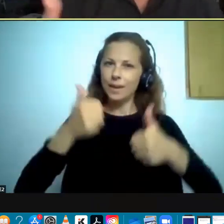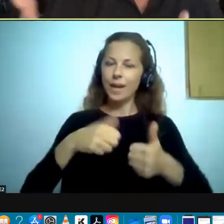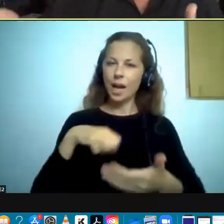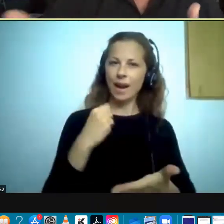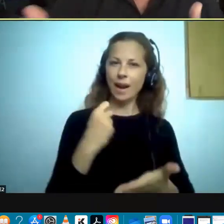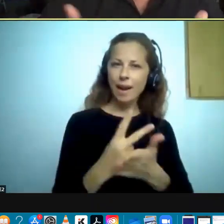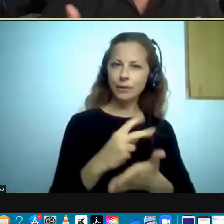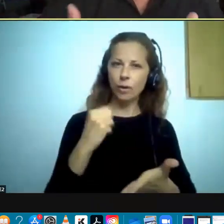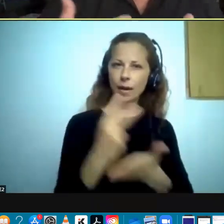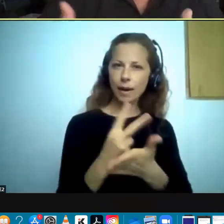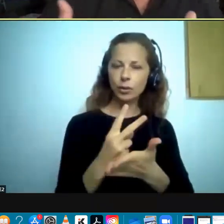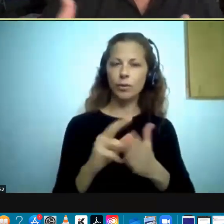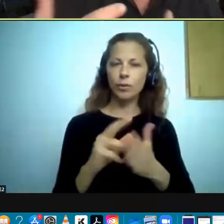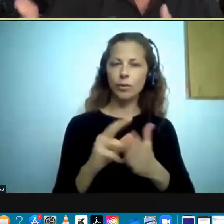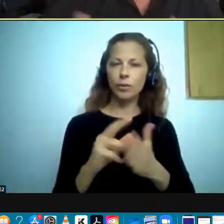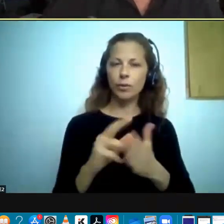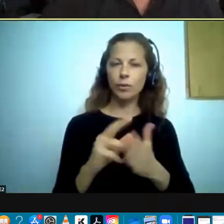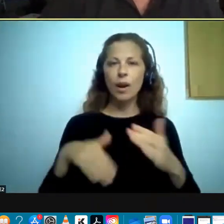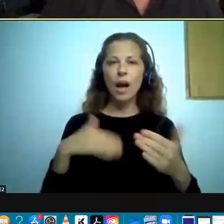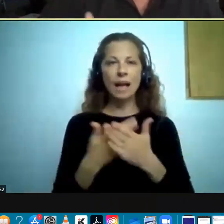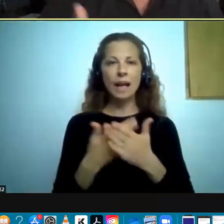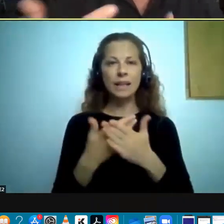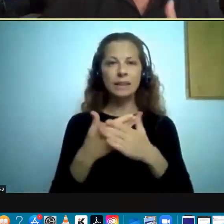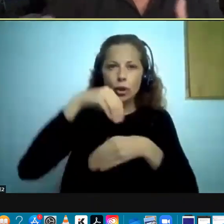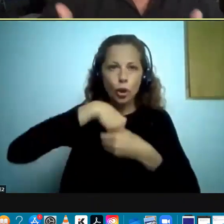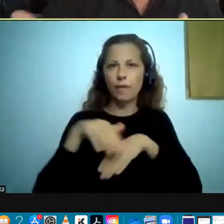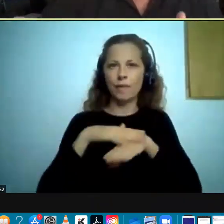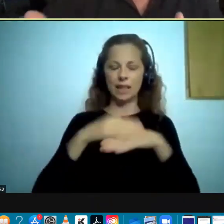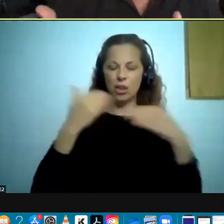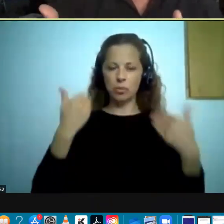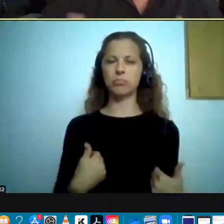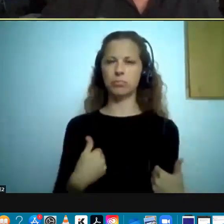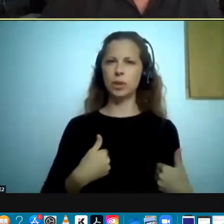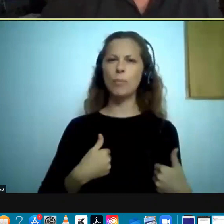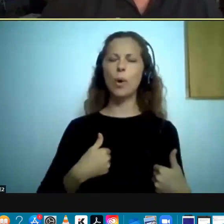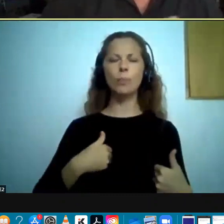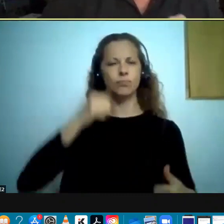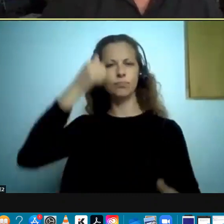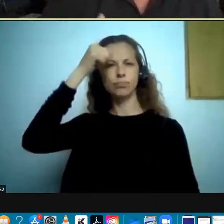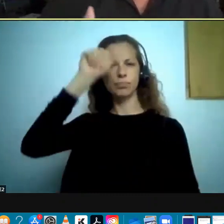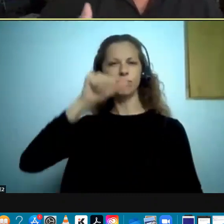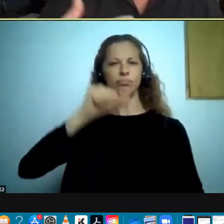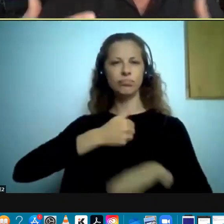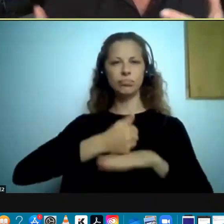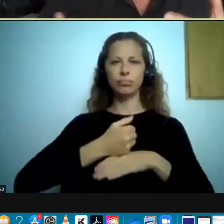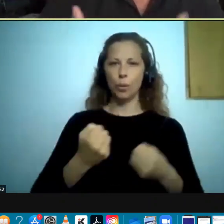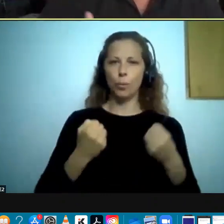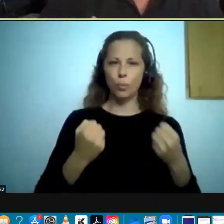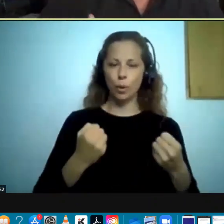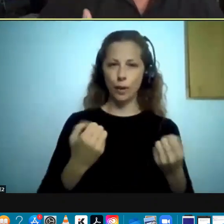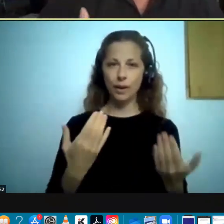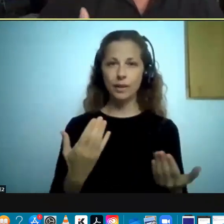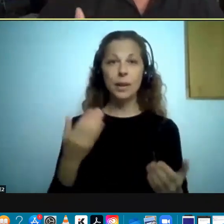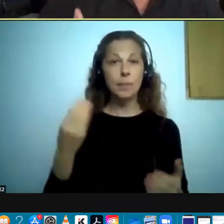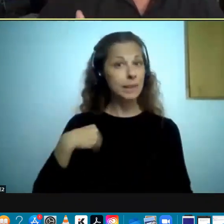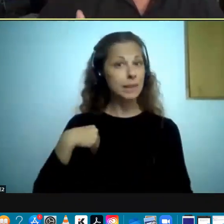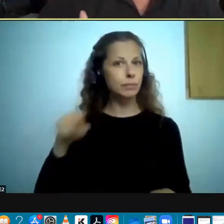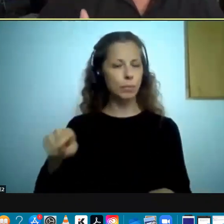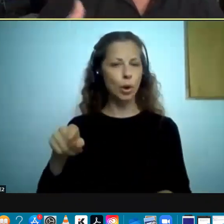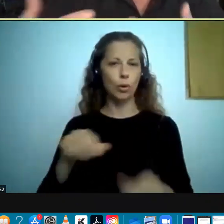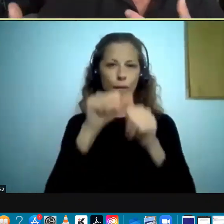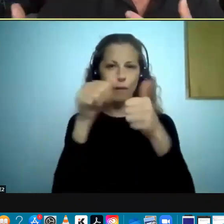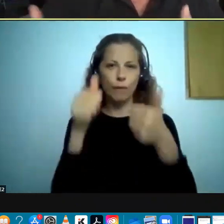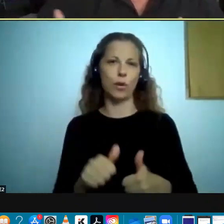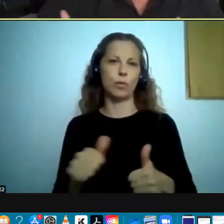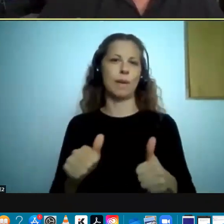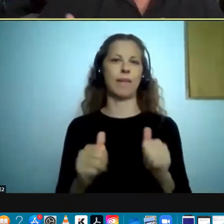sino en la propia esencia de lo que es esa persona, en esa hombría, en esa virilidad, forma parte de la dinámica de